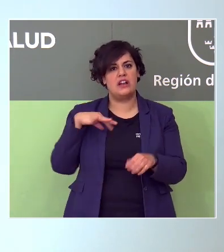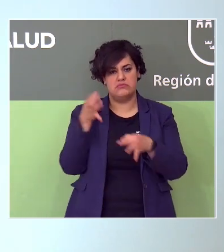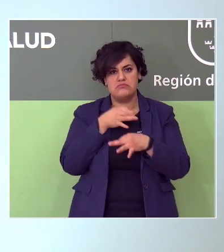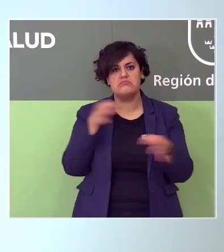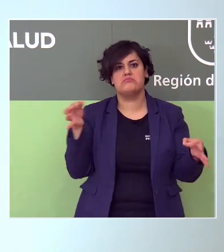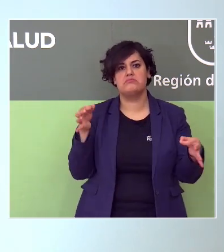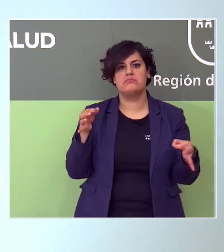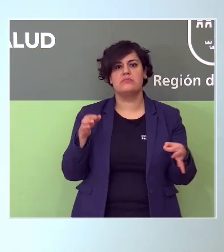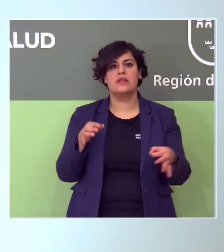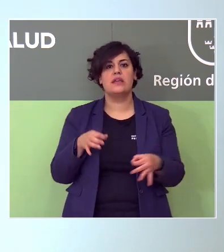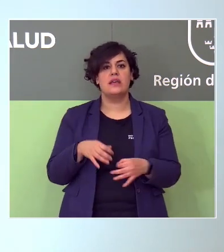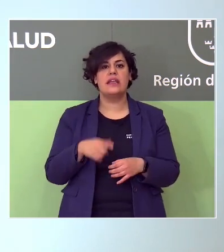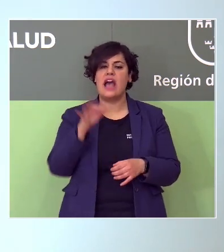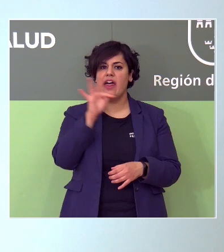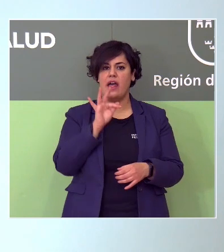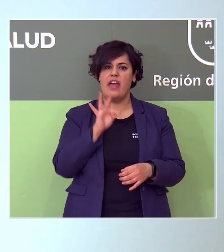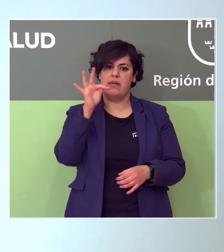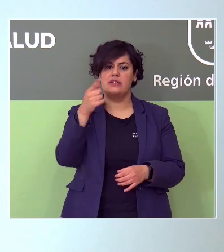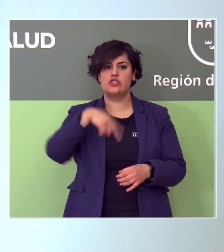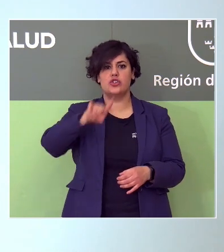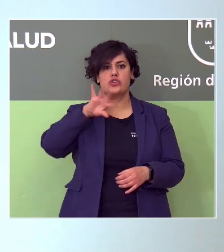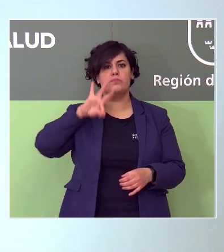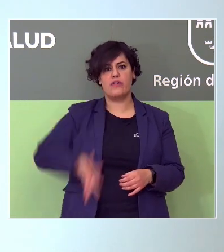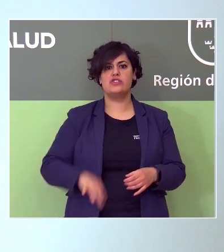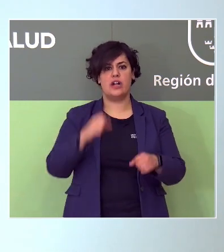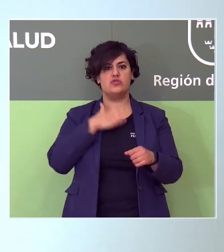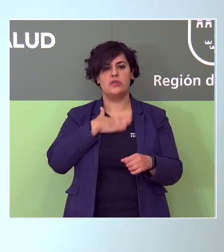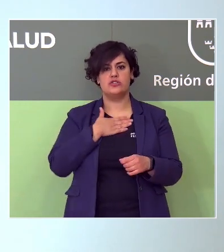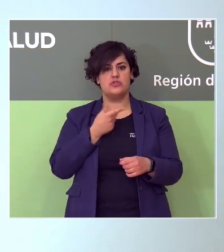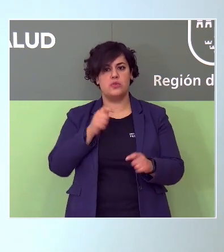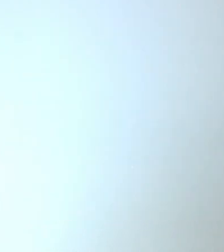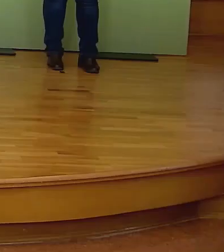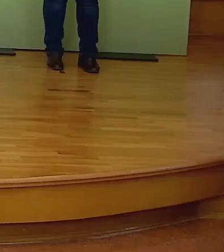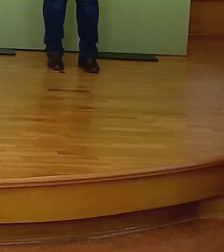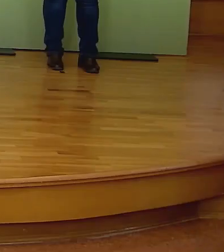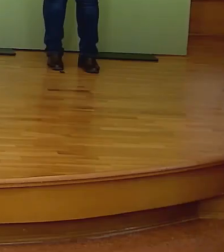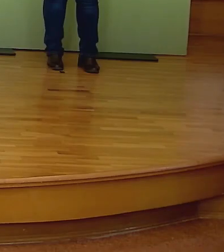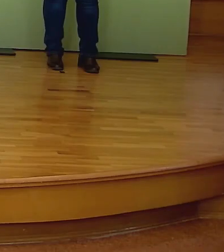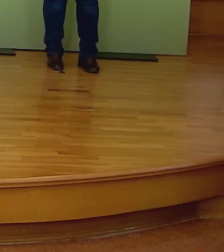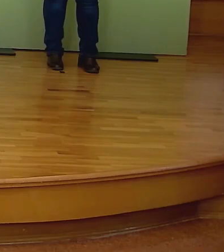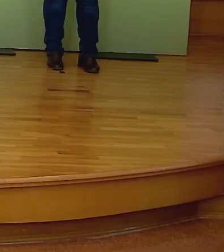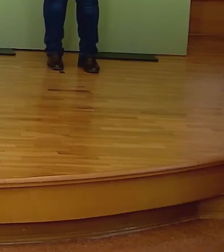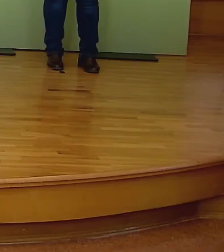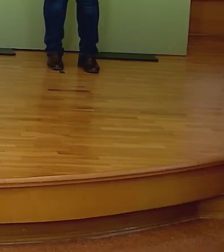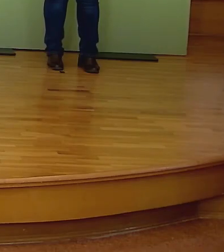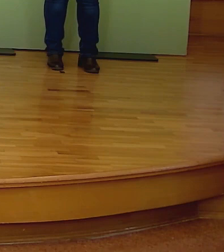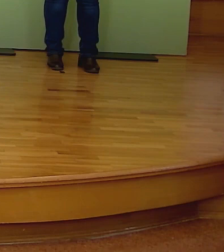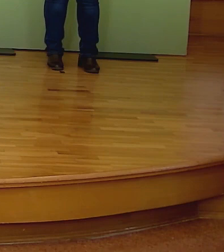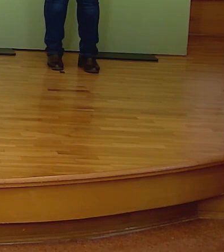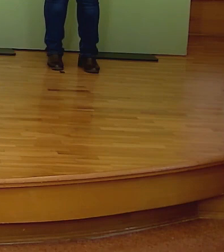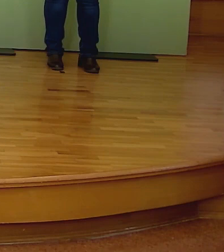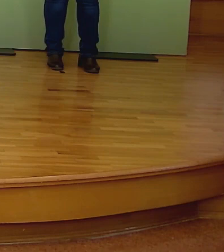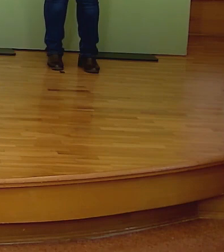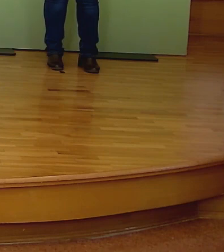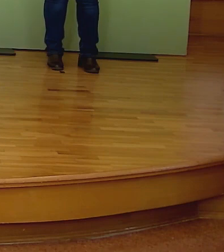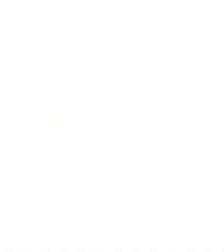manos excelentes. Yo creo que podemos estar tranquilos con la gente que tenemos trabajando en nuestros hospitales. No hay más preguntas. Pues muchísimas gracias y ánimo.